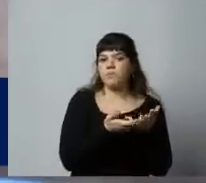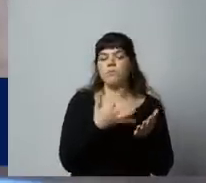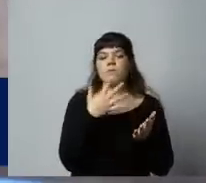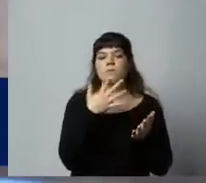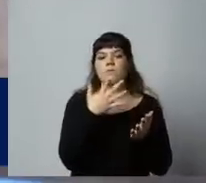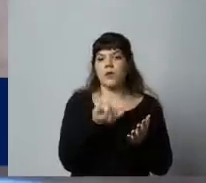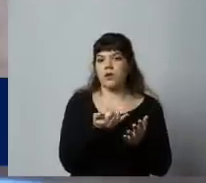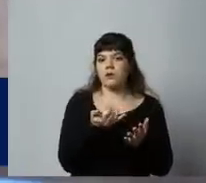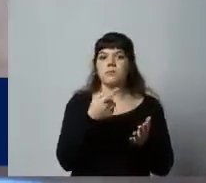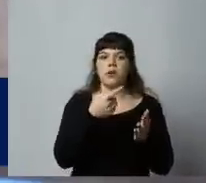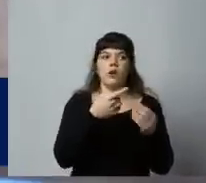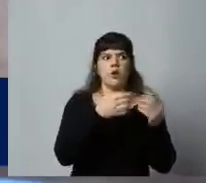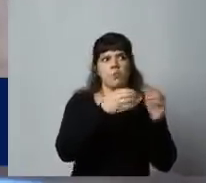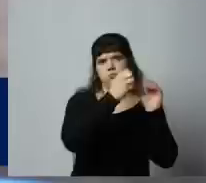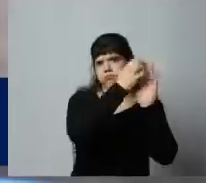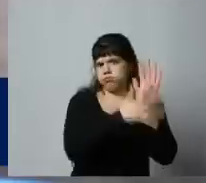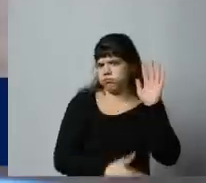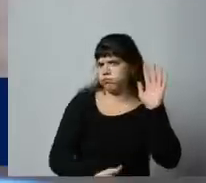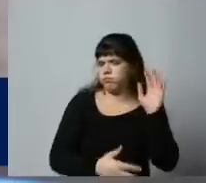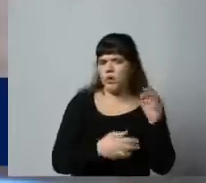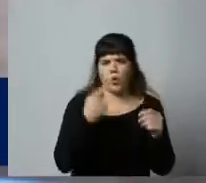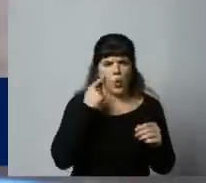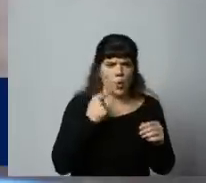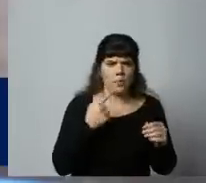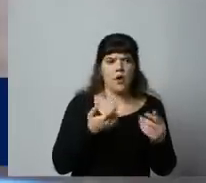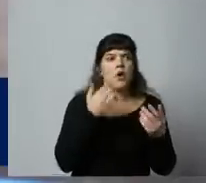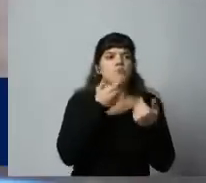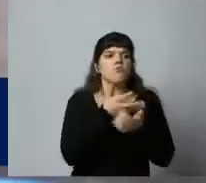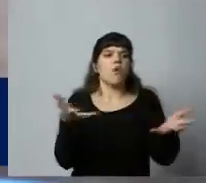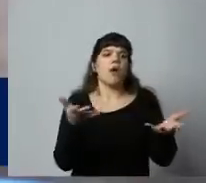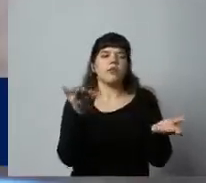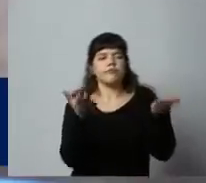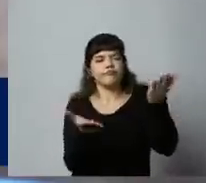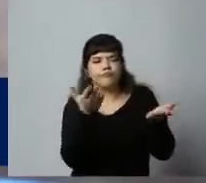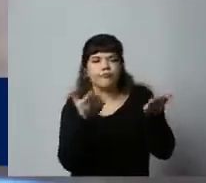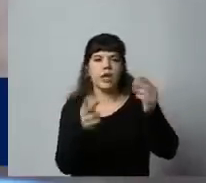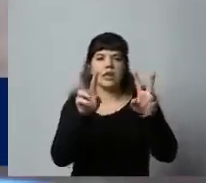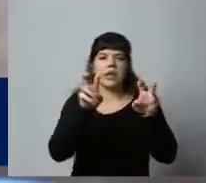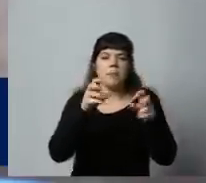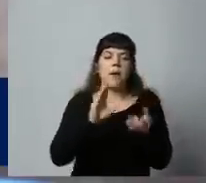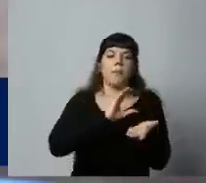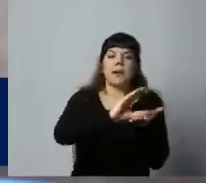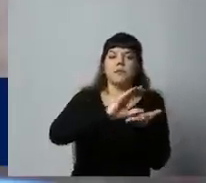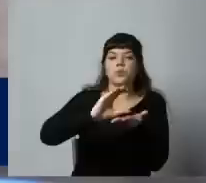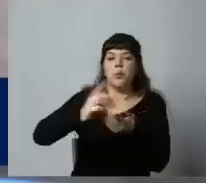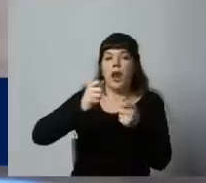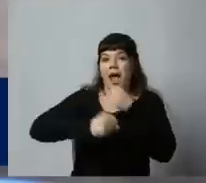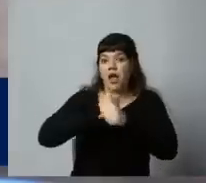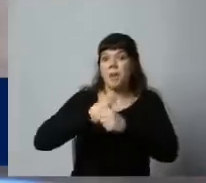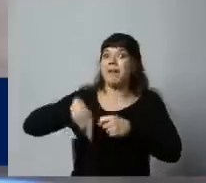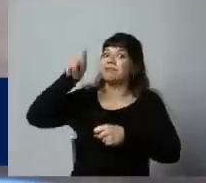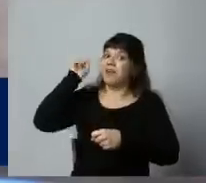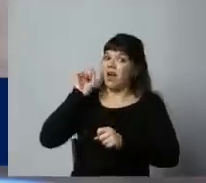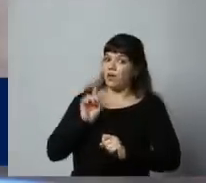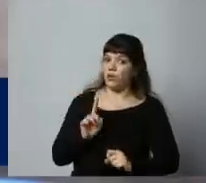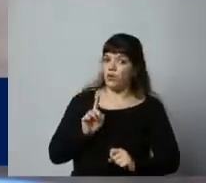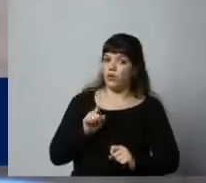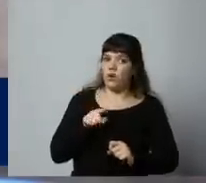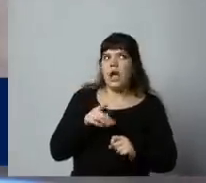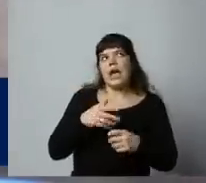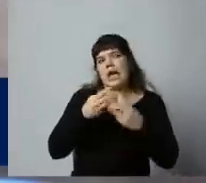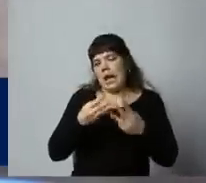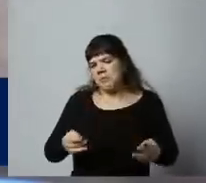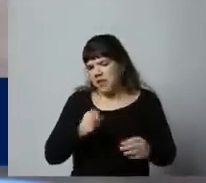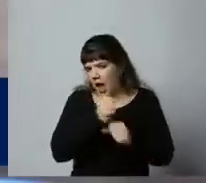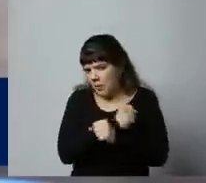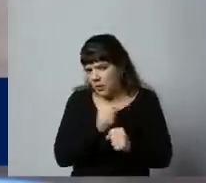una cantidad de números que eh reflejan el balance de la ejecución presupuestal del año anterior eso en general se aprueba porque por